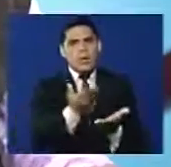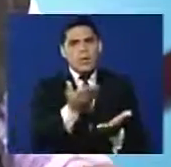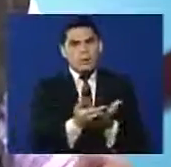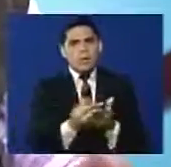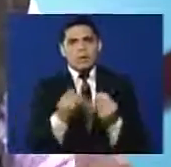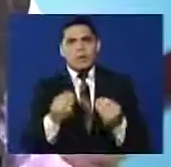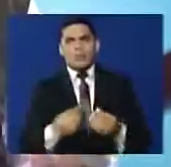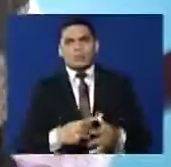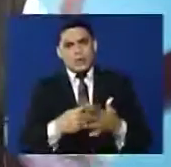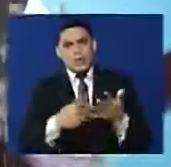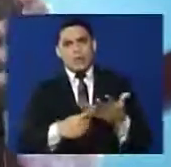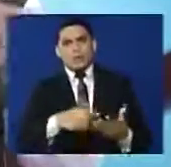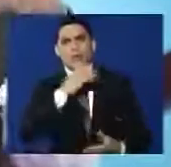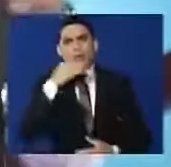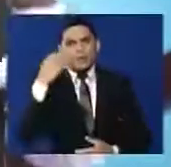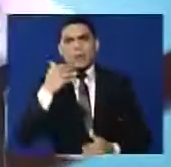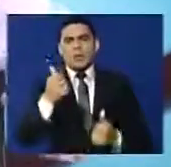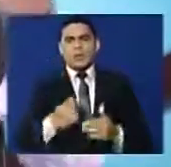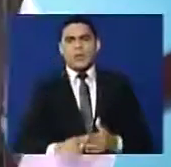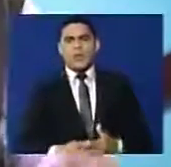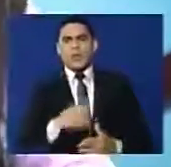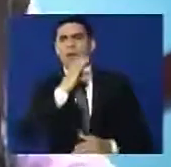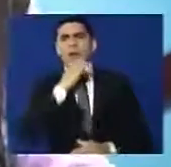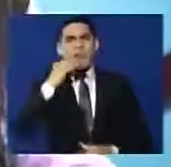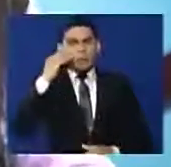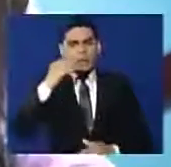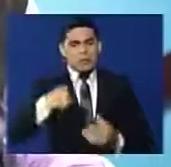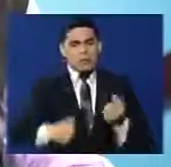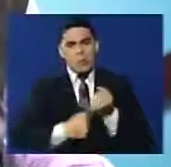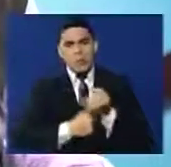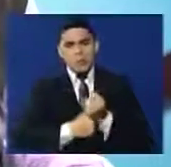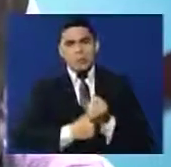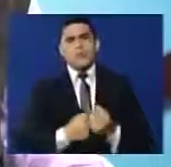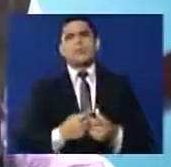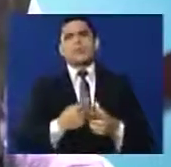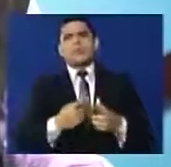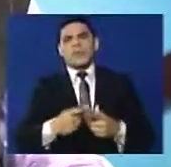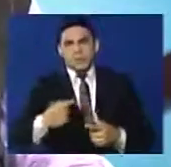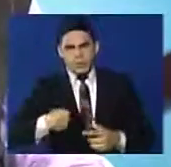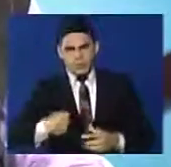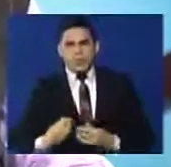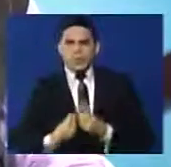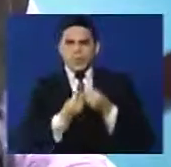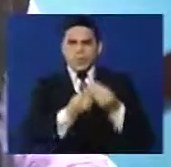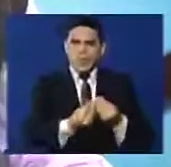¿no? Estoy mucho más cercano a su manera de pensar. Y por eso ni me monto y me